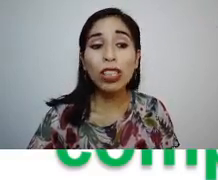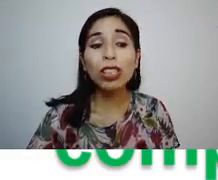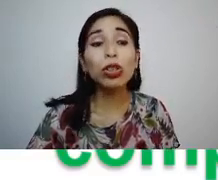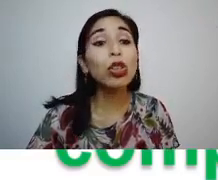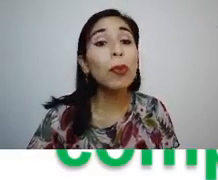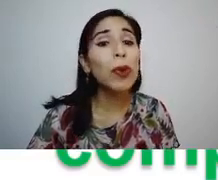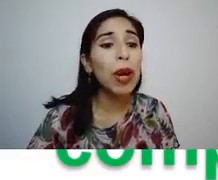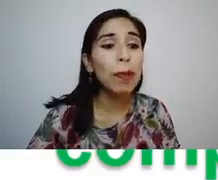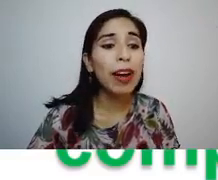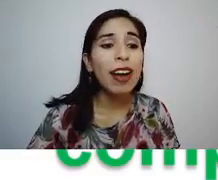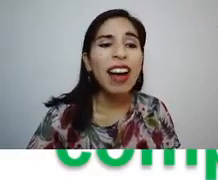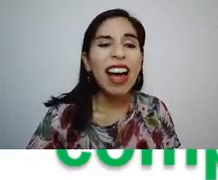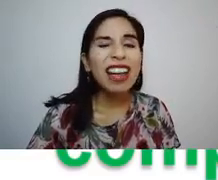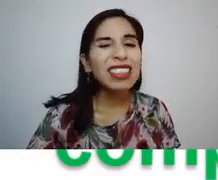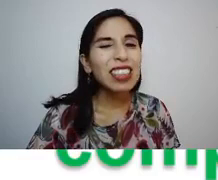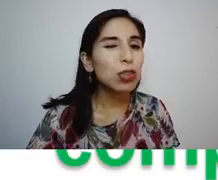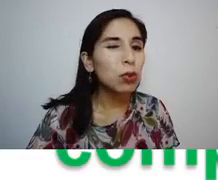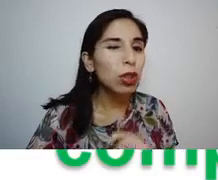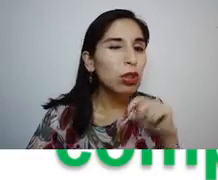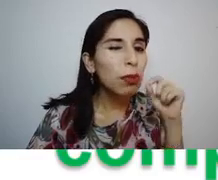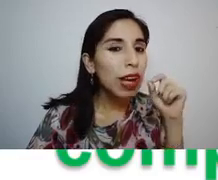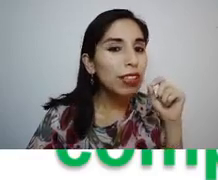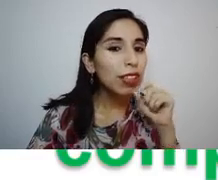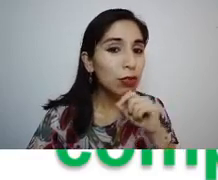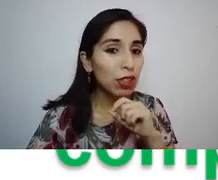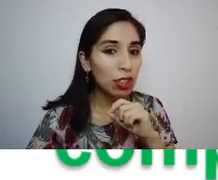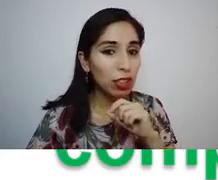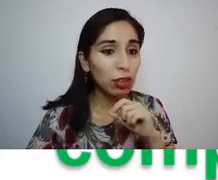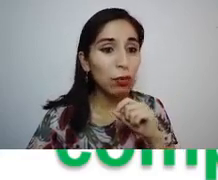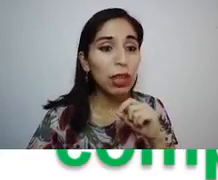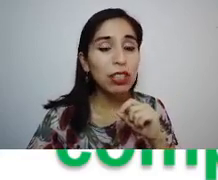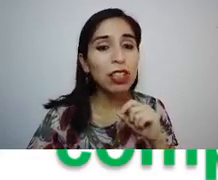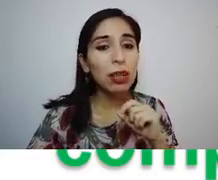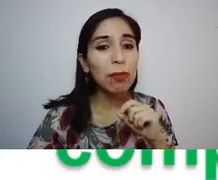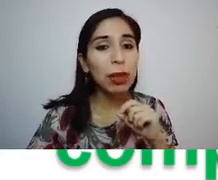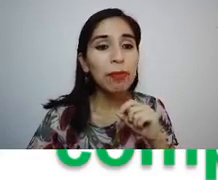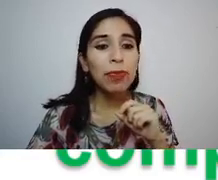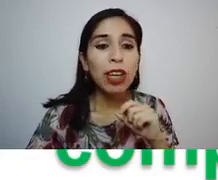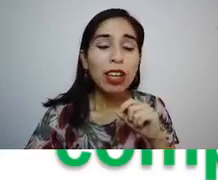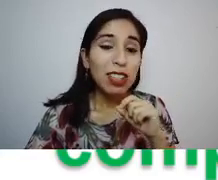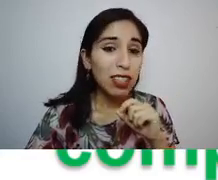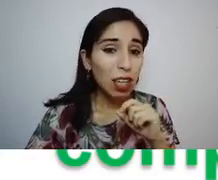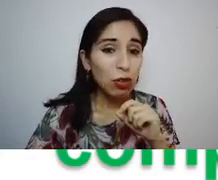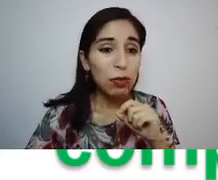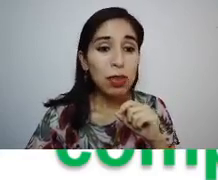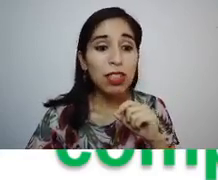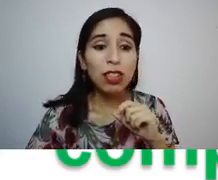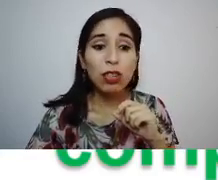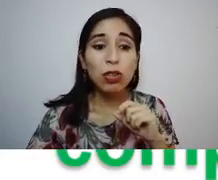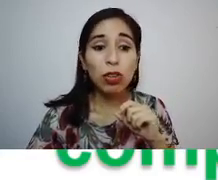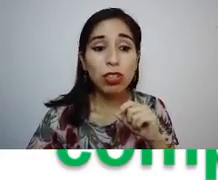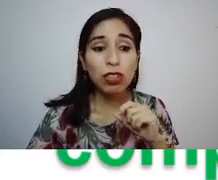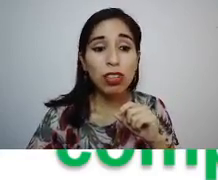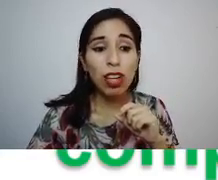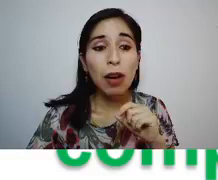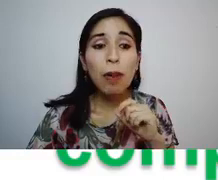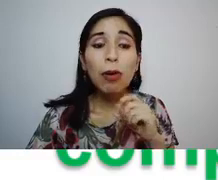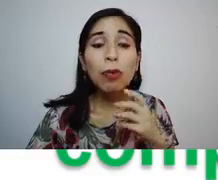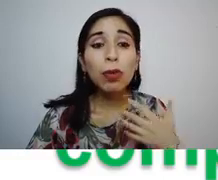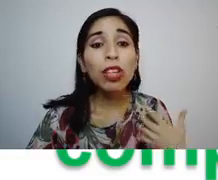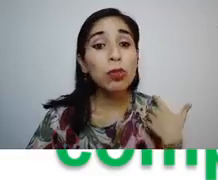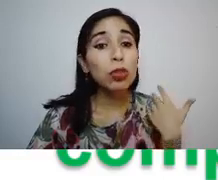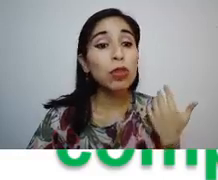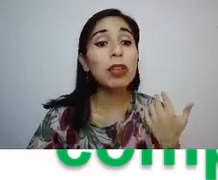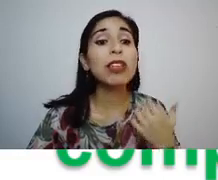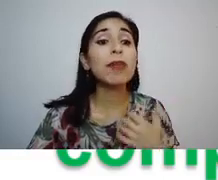ese es otro programa axel es un poquito más difícil son para hacer también diseños y presentaciones el